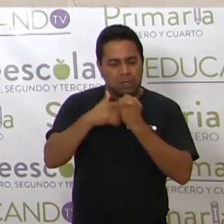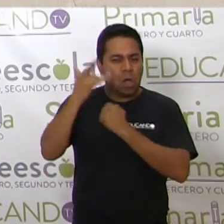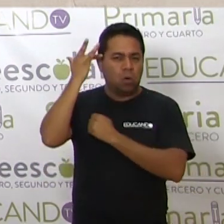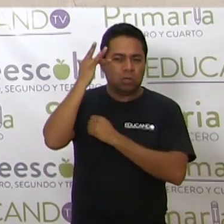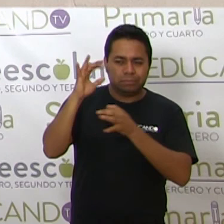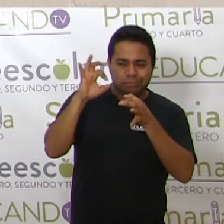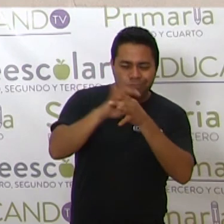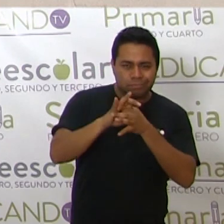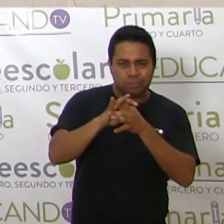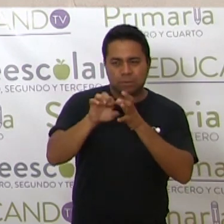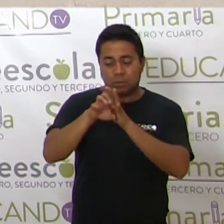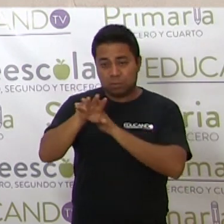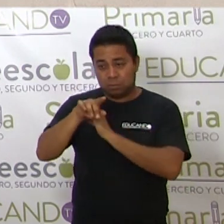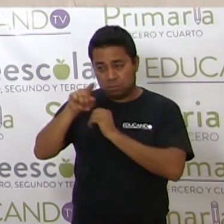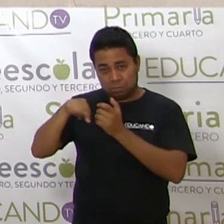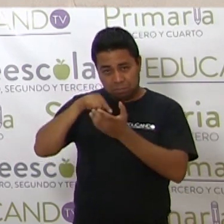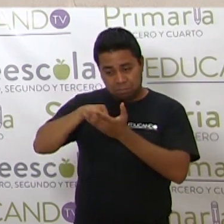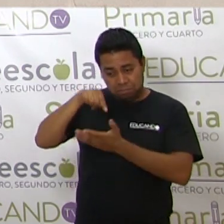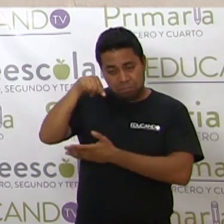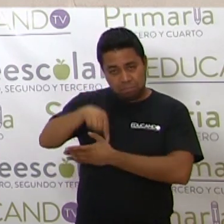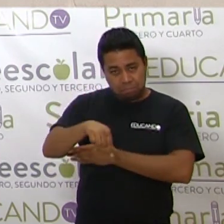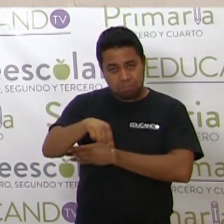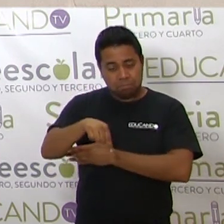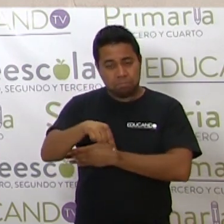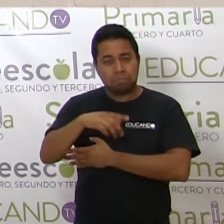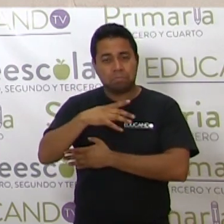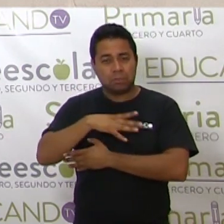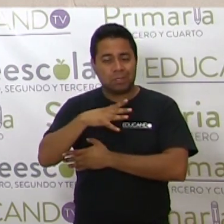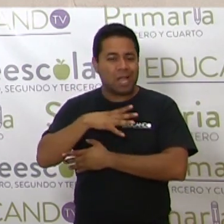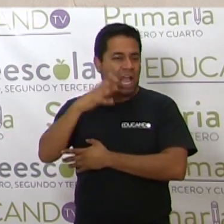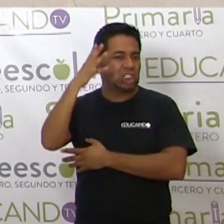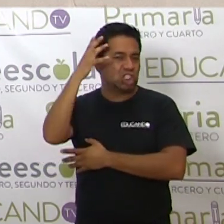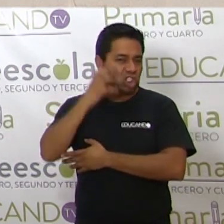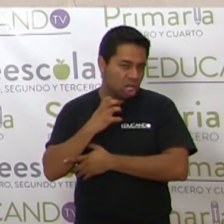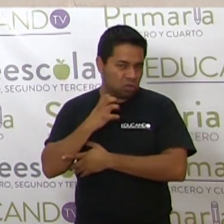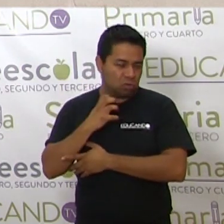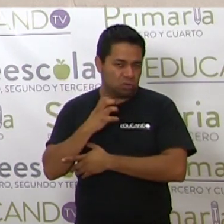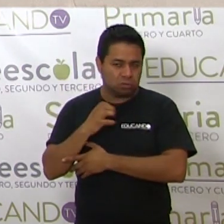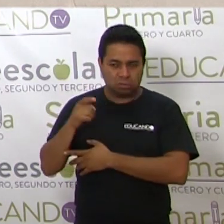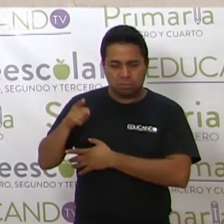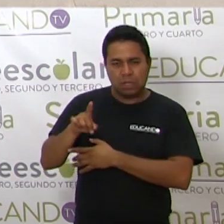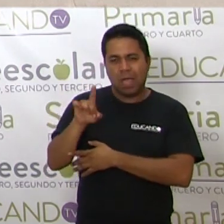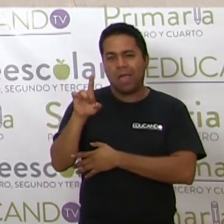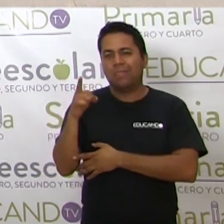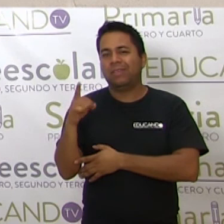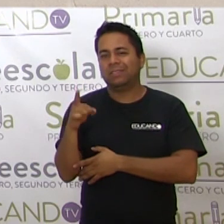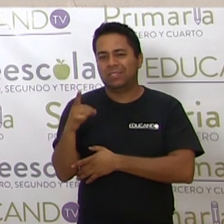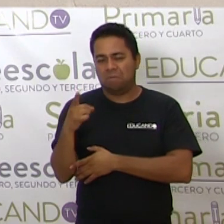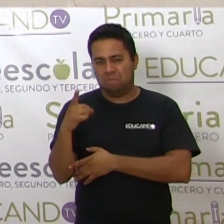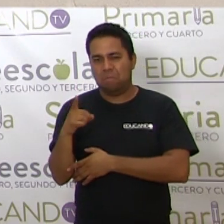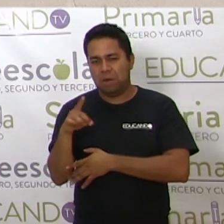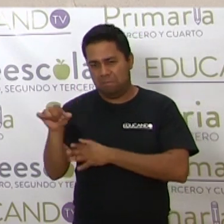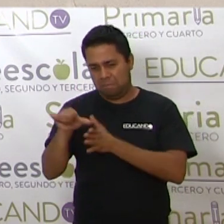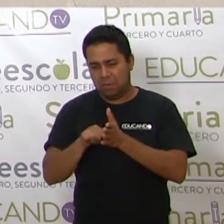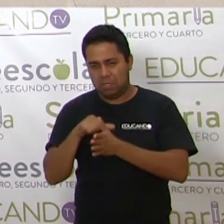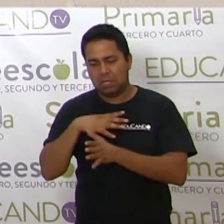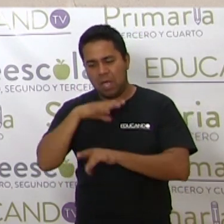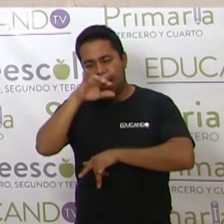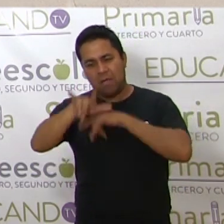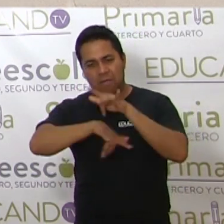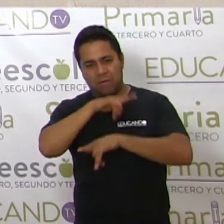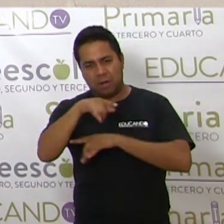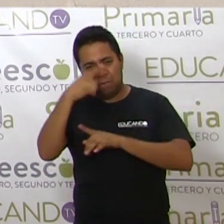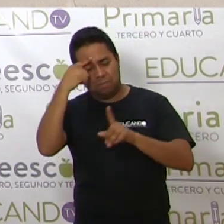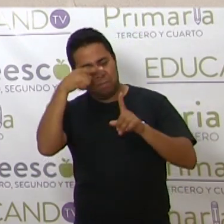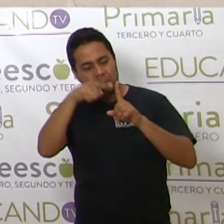en un lugar que se llama quién guajaca paseo juárez el llano por ejemplo en diciembre se pone la feria en